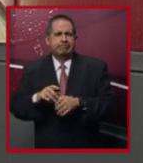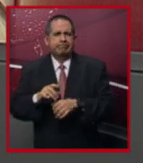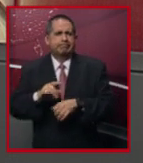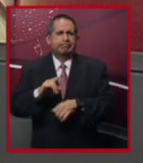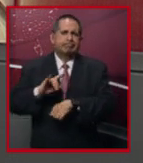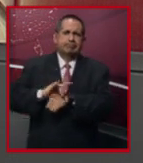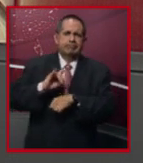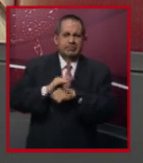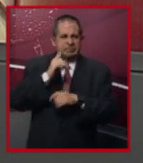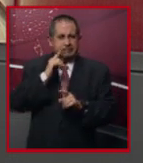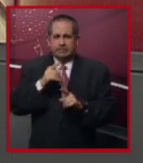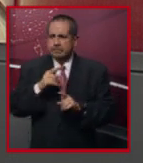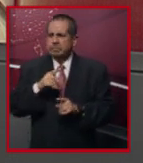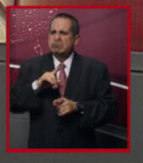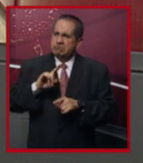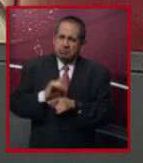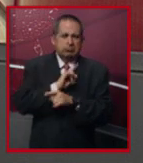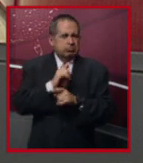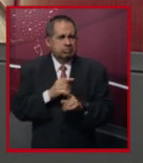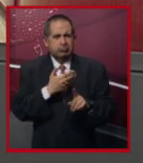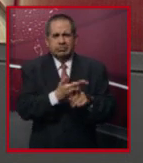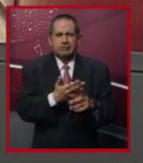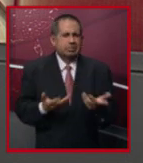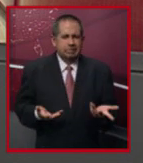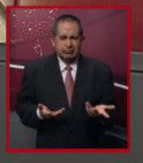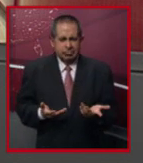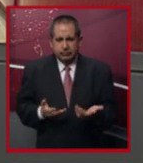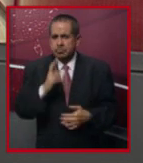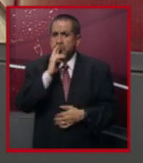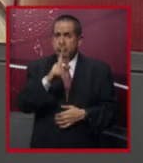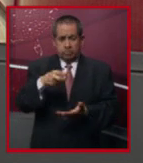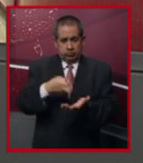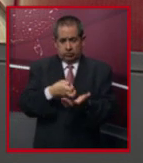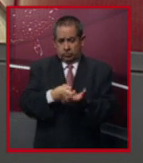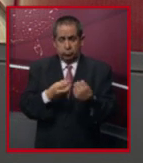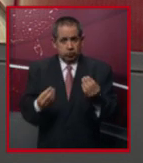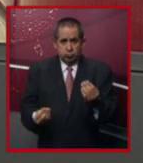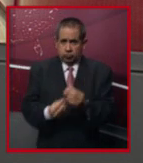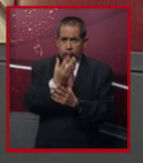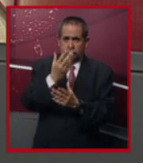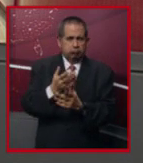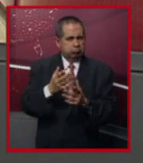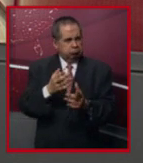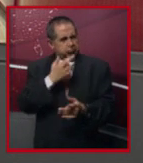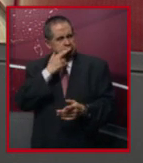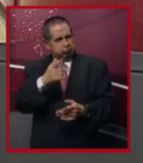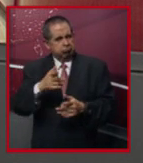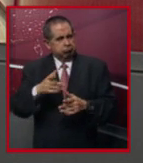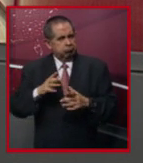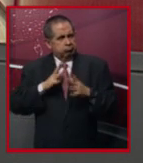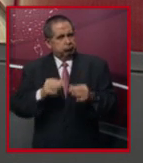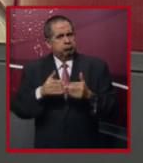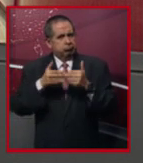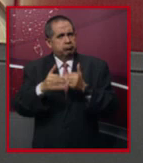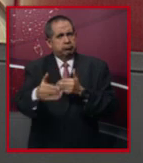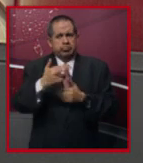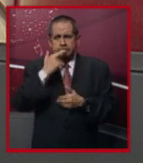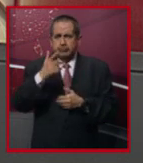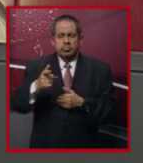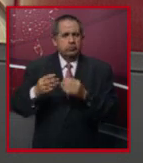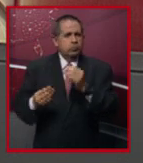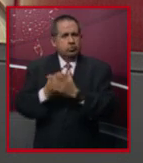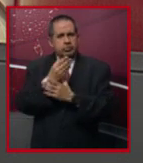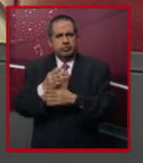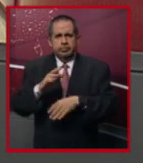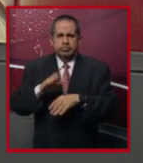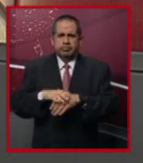de persecución. Explicó que con la aprobación de este decreto se está estableciendo la fundación de un nuevo Estado mexicano para dar